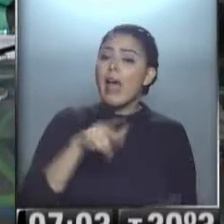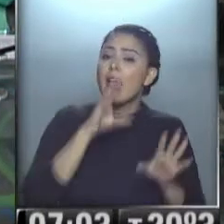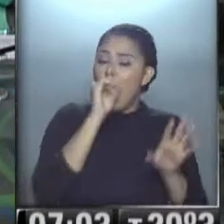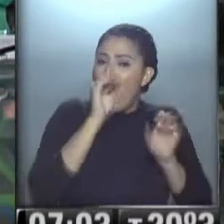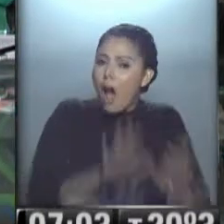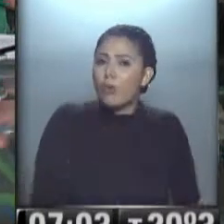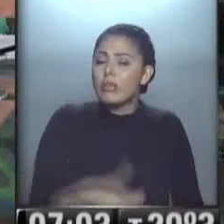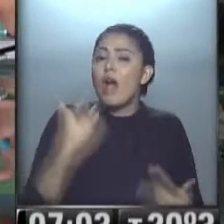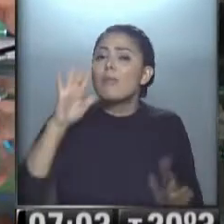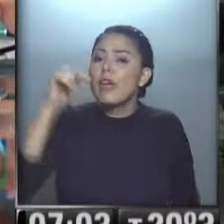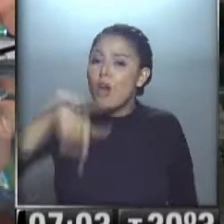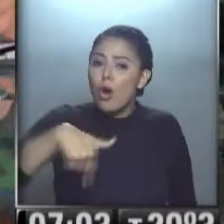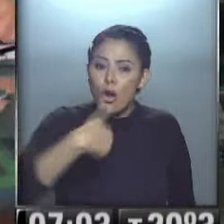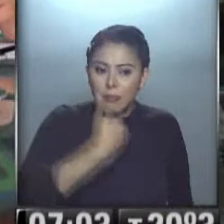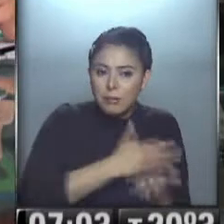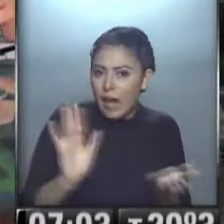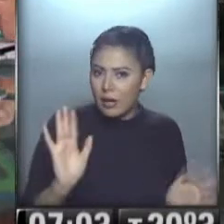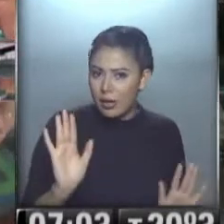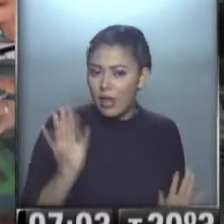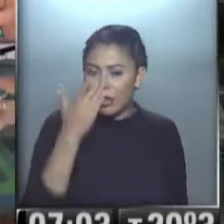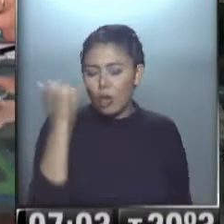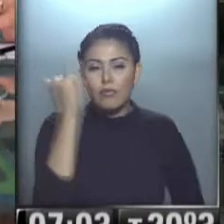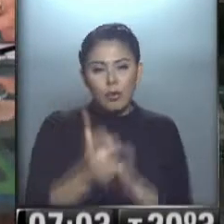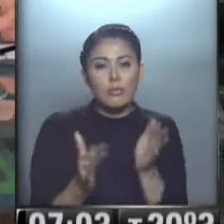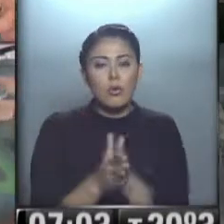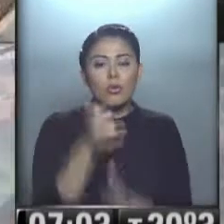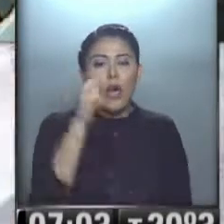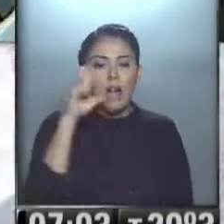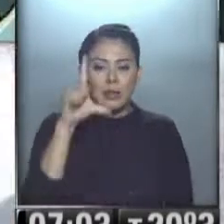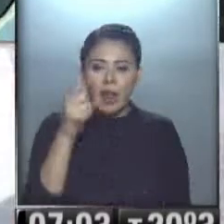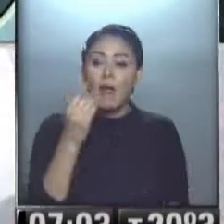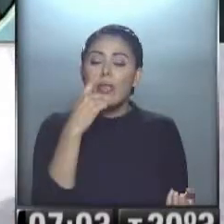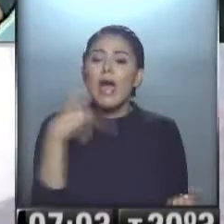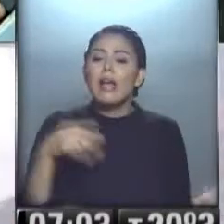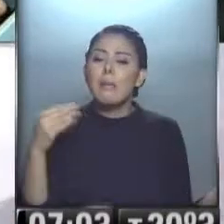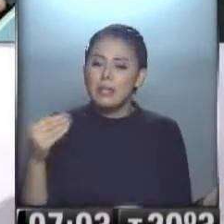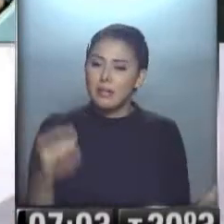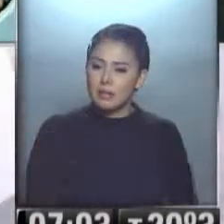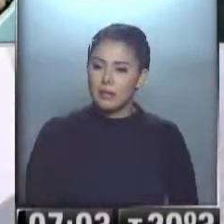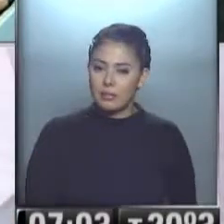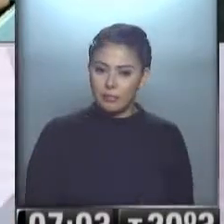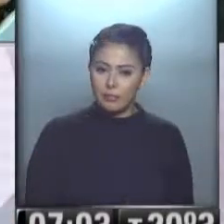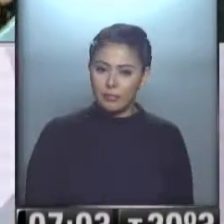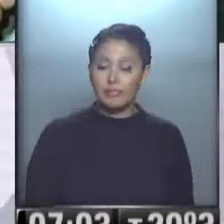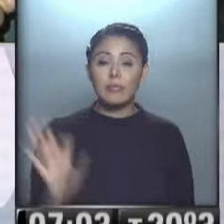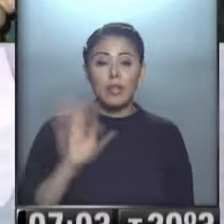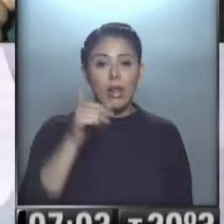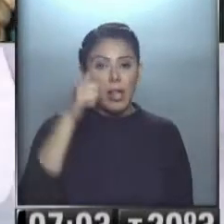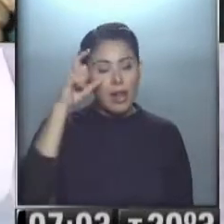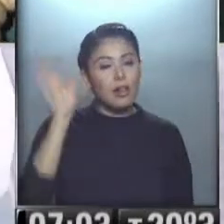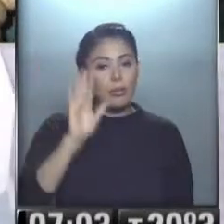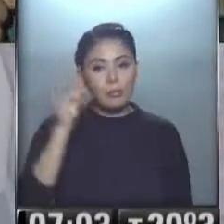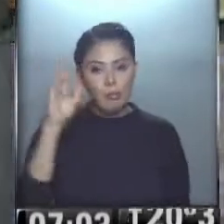desalojo que se va a concretar en las próximas horas los detalles con ariel lima buendía ariel que está pasando buen día alejandro buendía